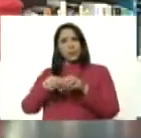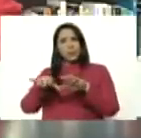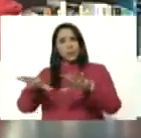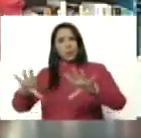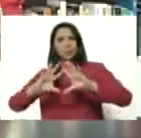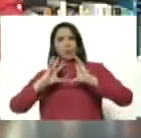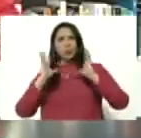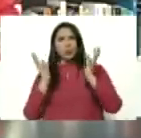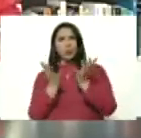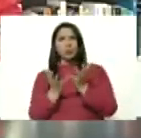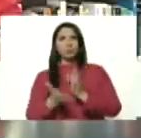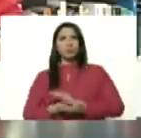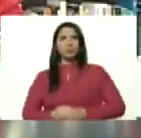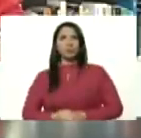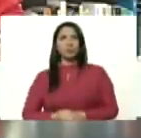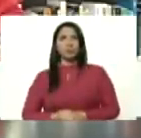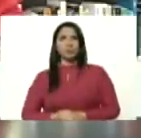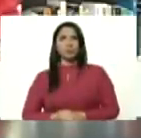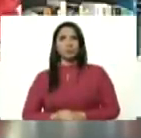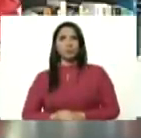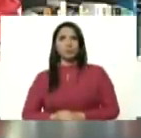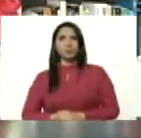mundo.